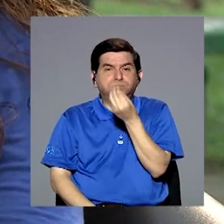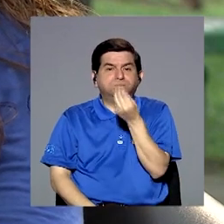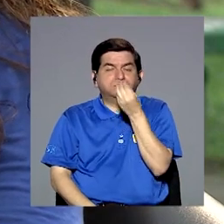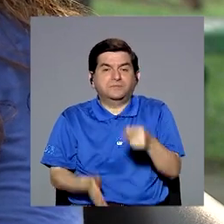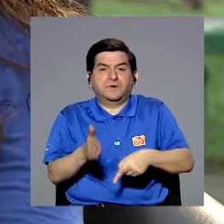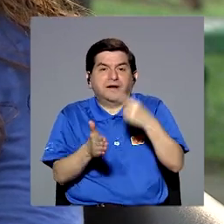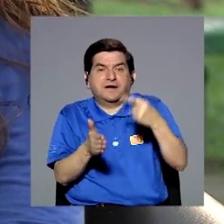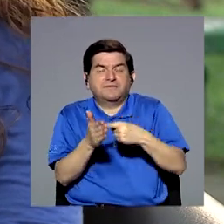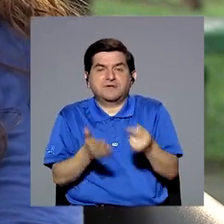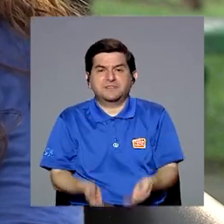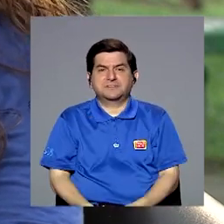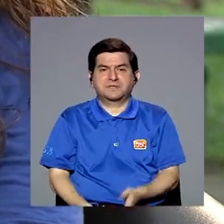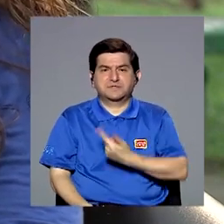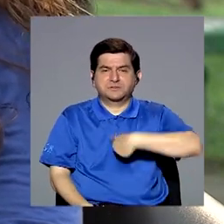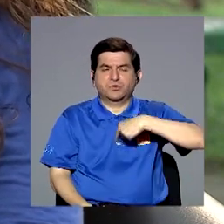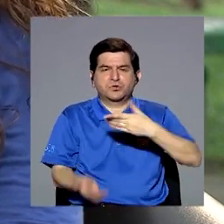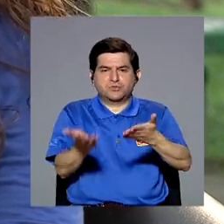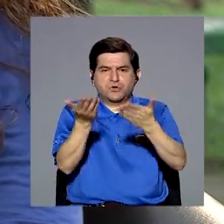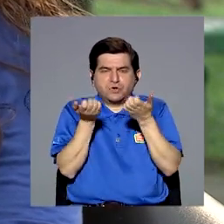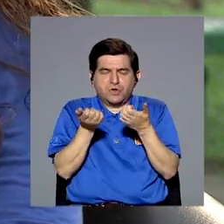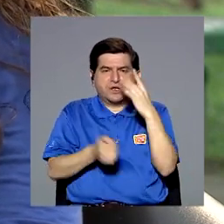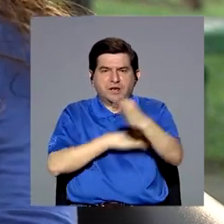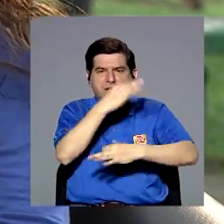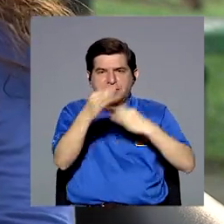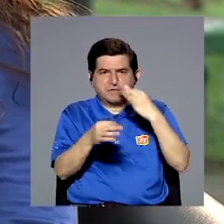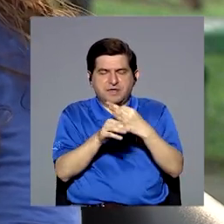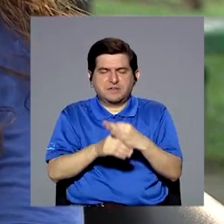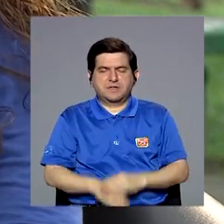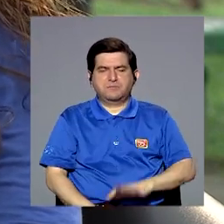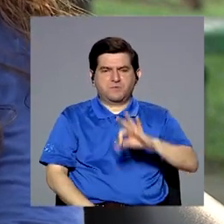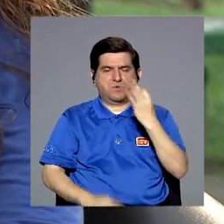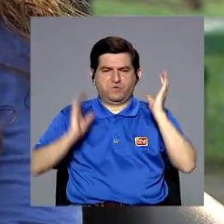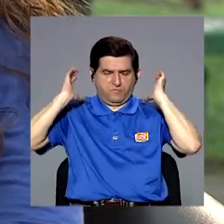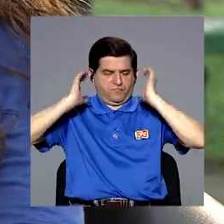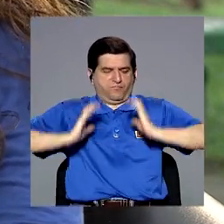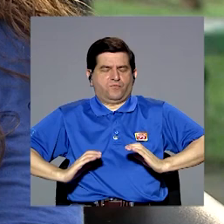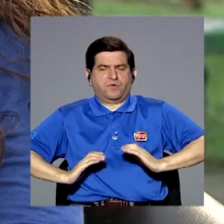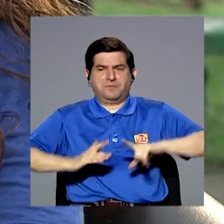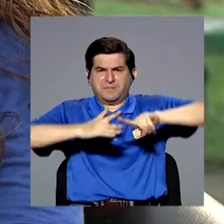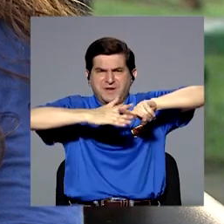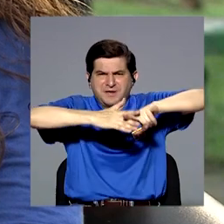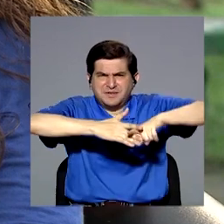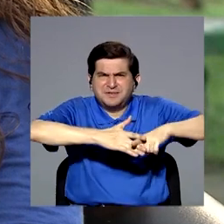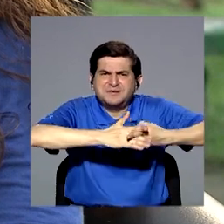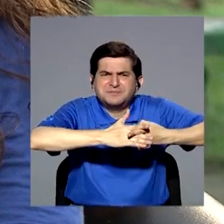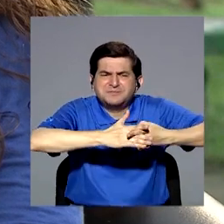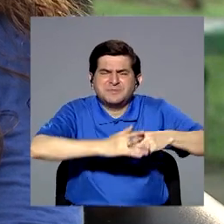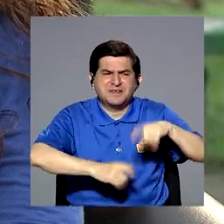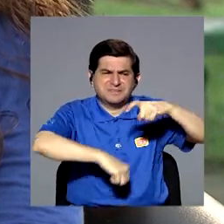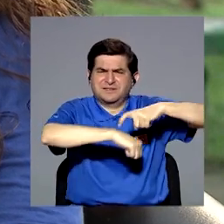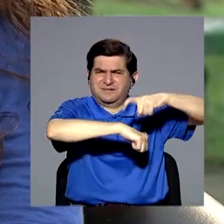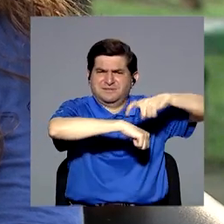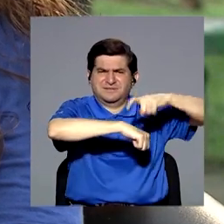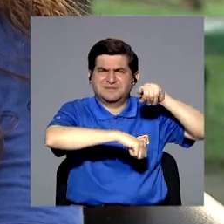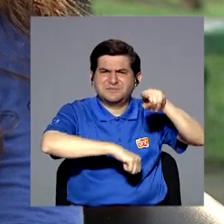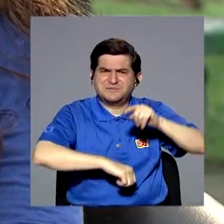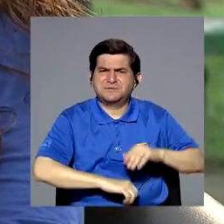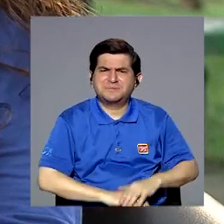la alimentación, a veces por querer ser de cierto tipo de contextura, empezamos a tener ciertas